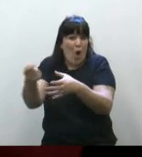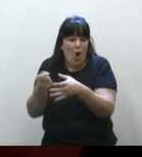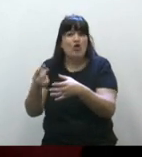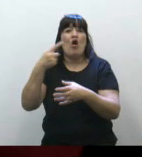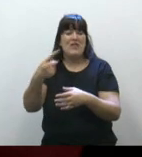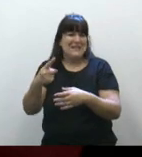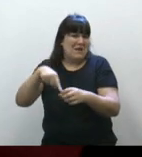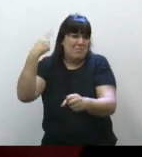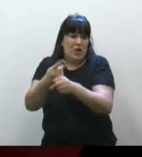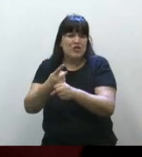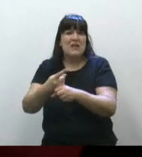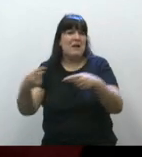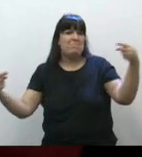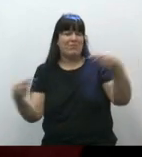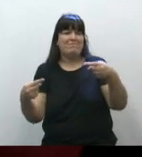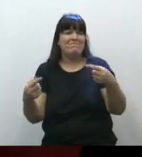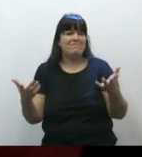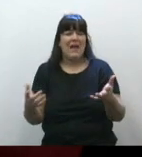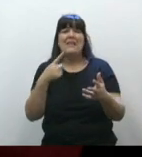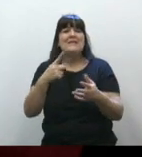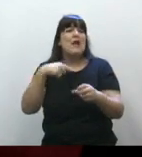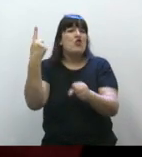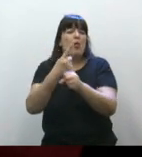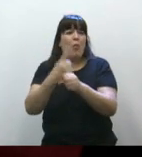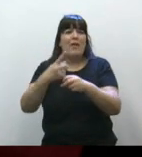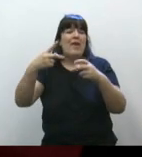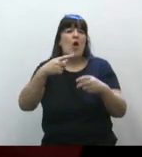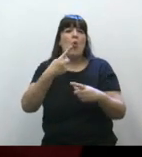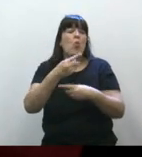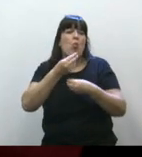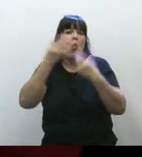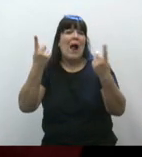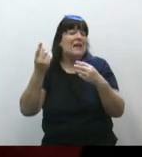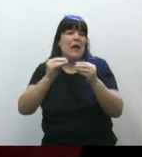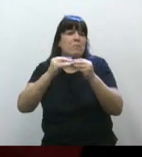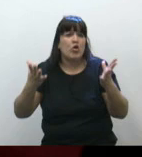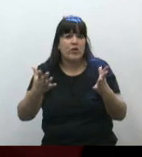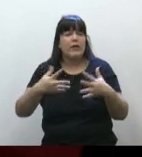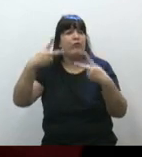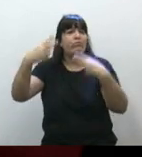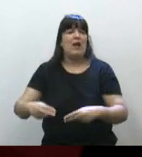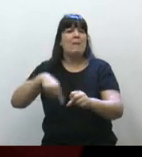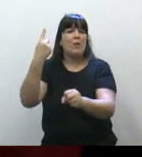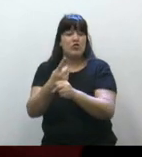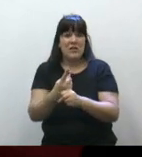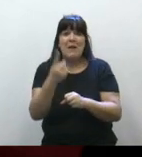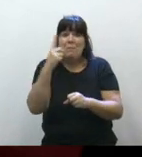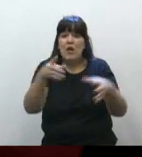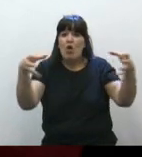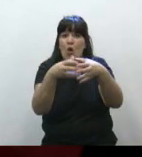imposible interrumpir el embarazo en cualquier circunstancia ganó el pensamiento mayoritario